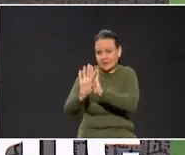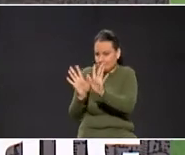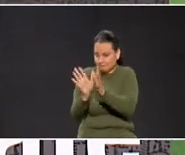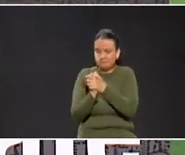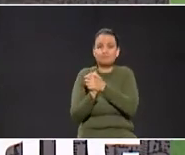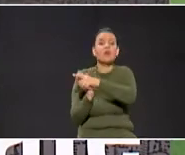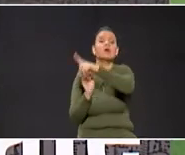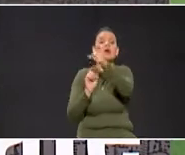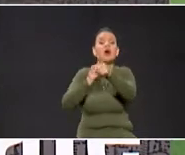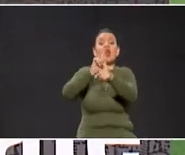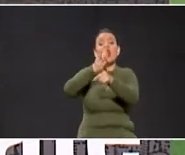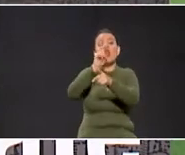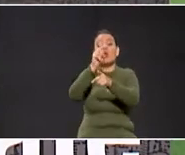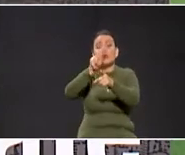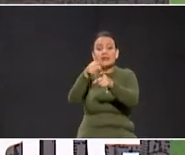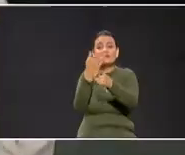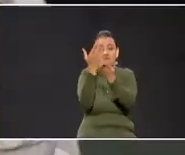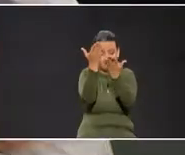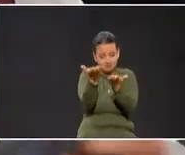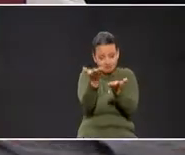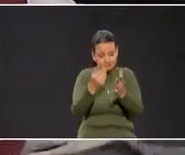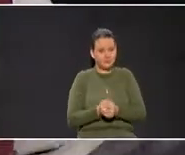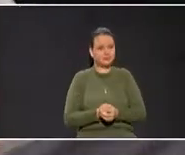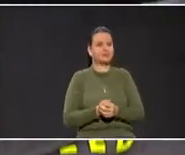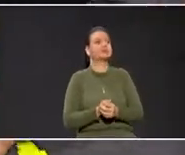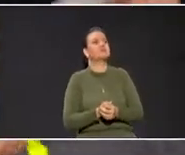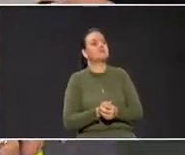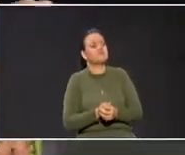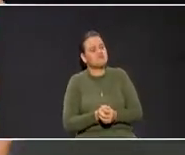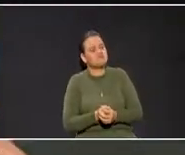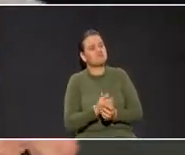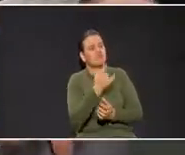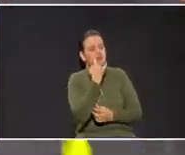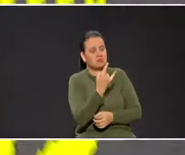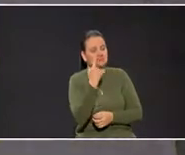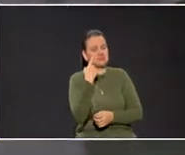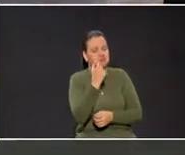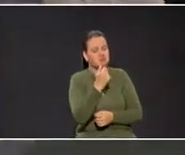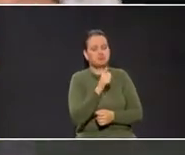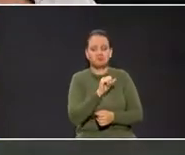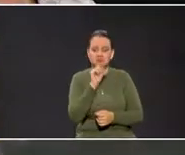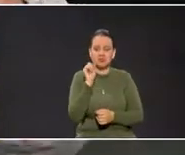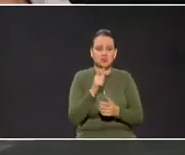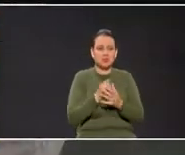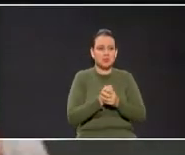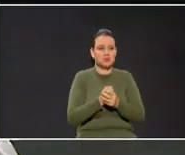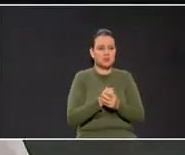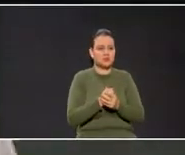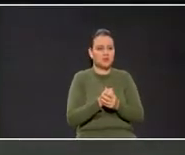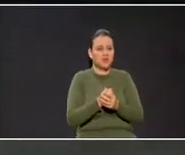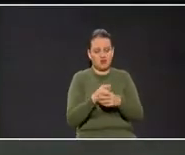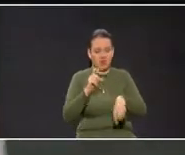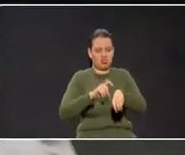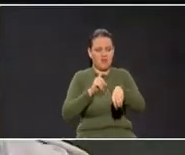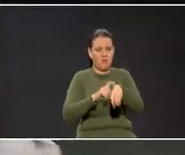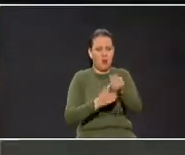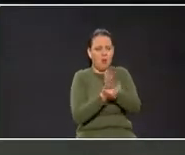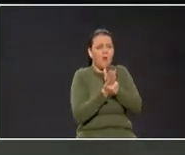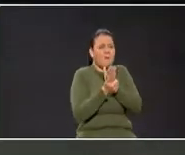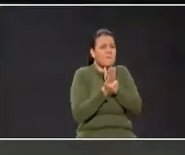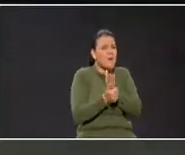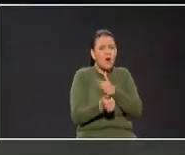luís guillermo hoyos bueno muy bien esas preguntas se acabó el tiempo de la pobreza la